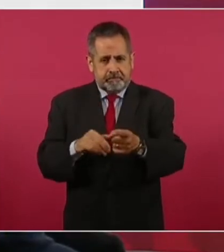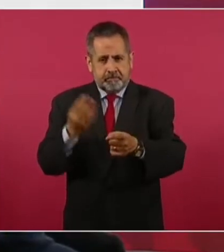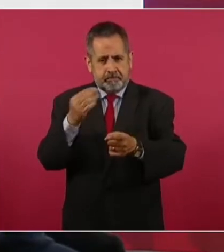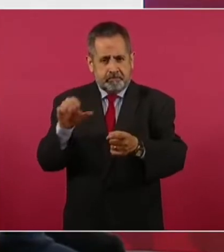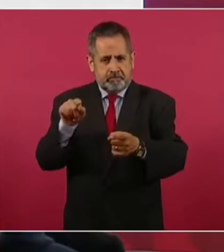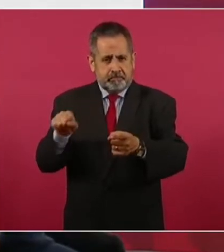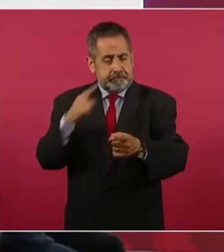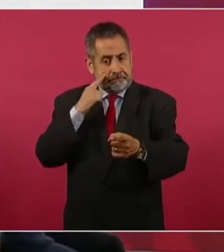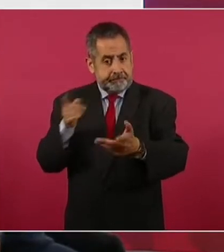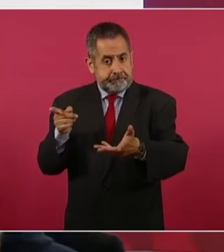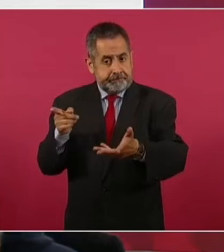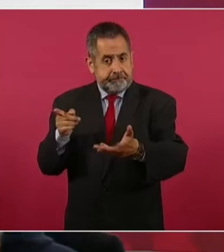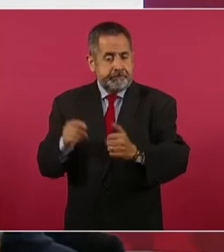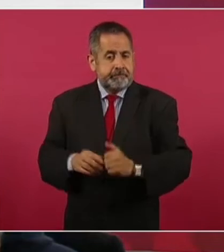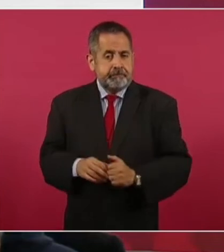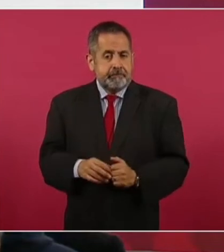25,900.